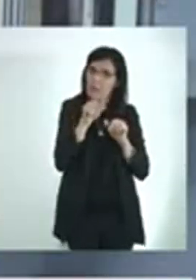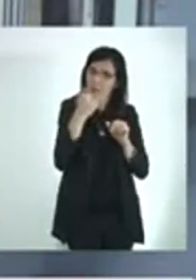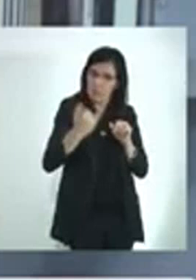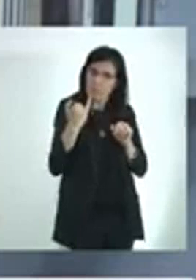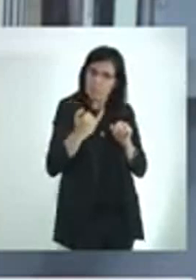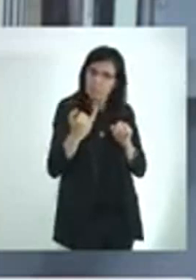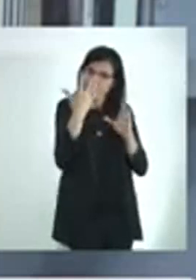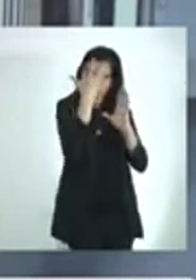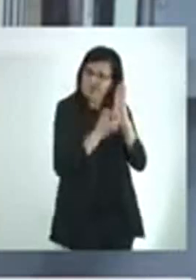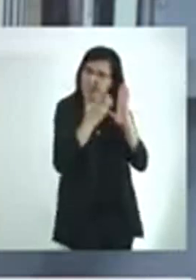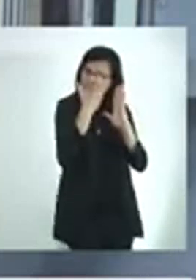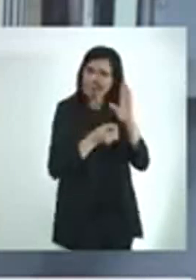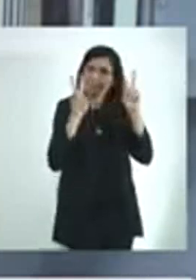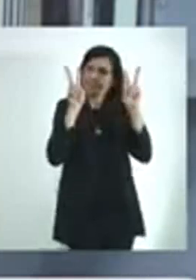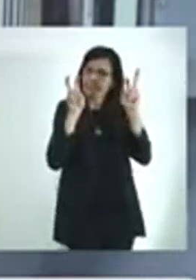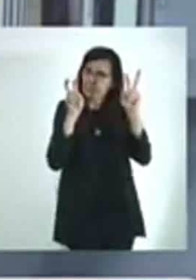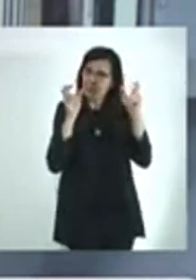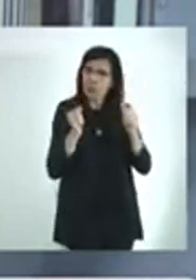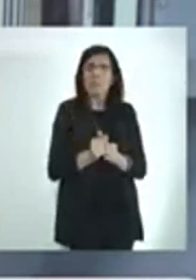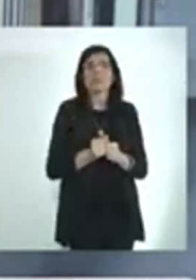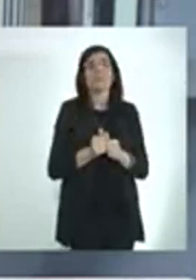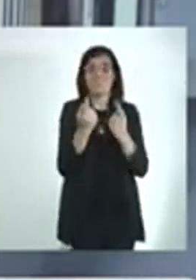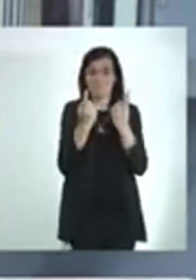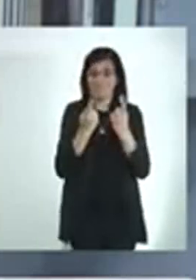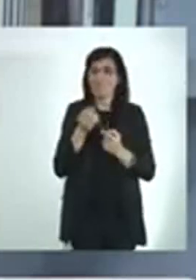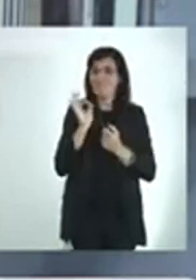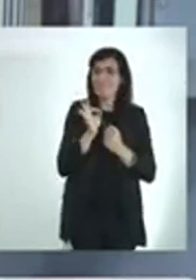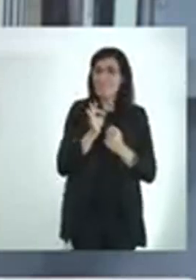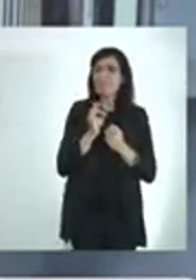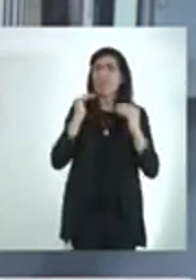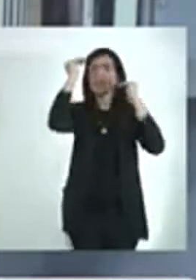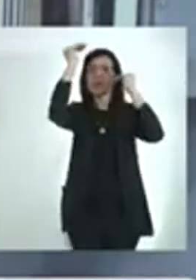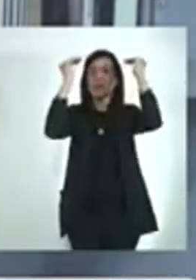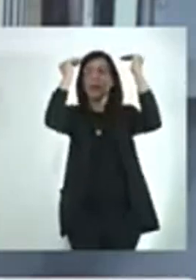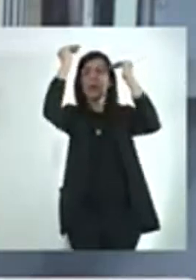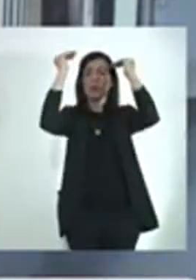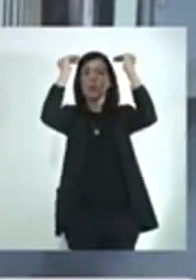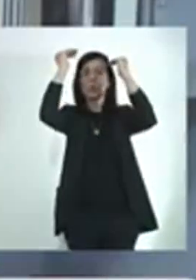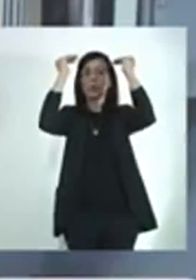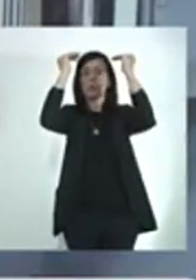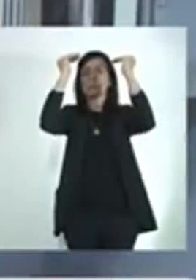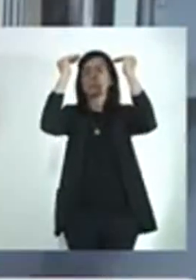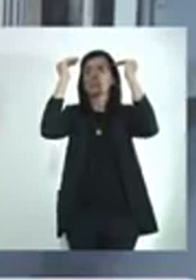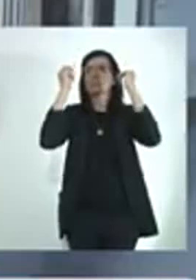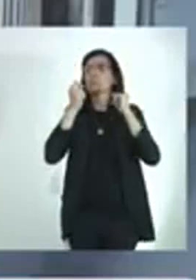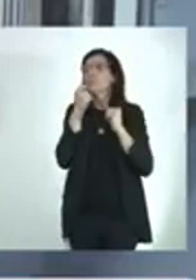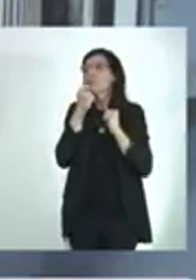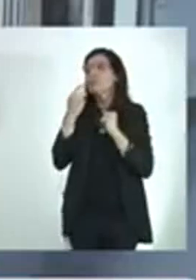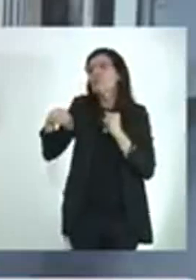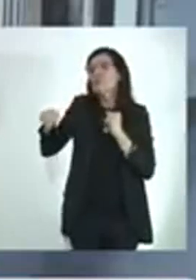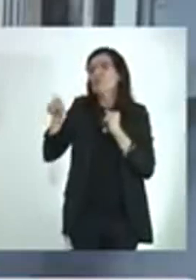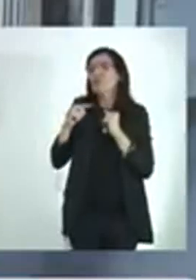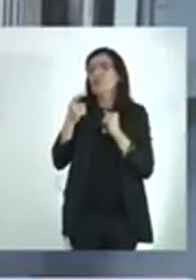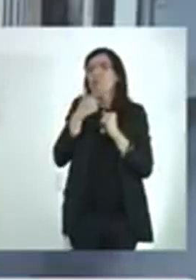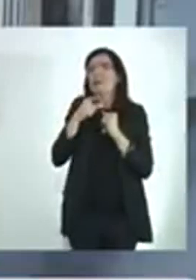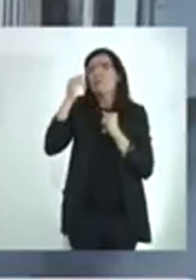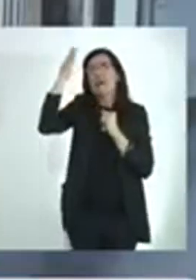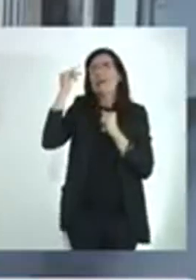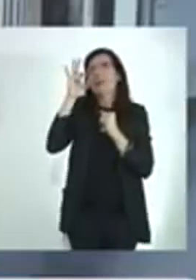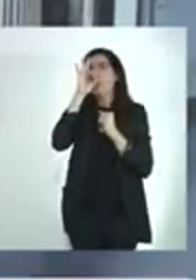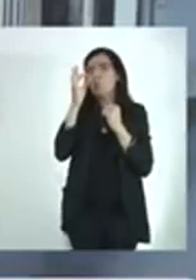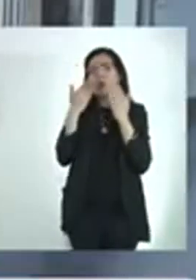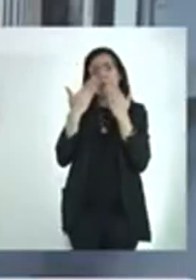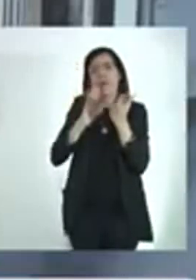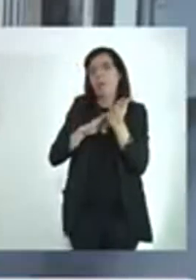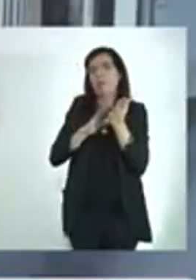aprender y primero hablar de estos temas, porque la mayoría de los adultos y adultas de ahora, que venimos de generaciones donde no se hablaba de ciertos temas,